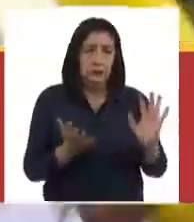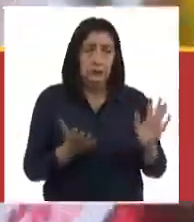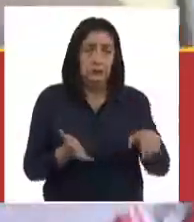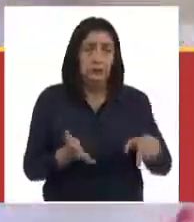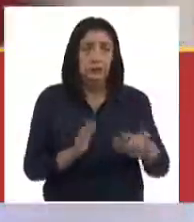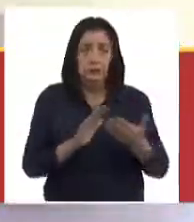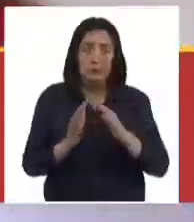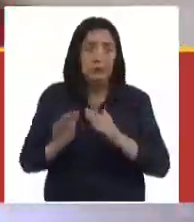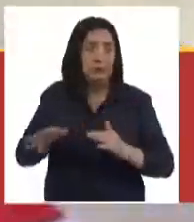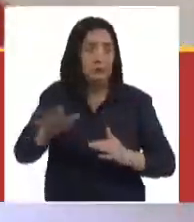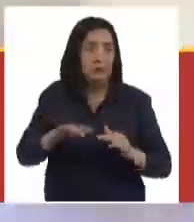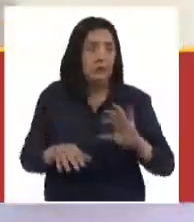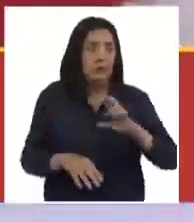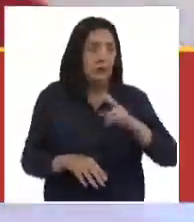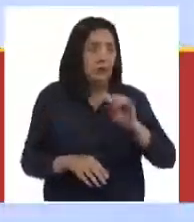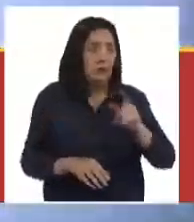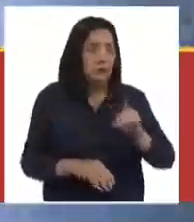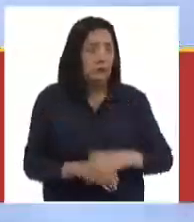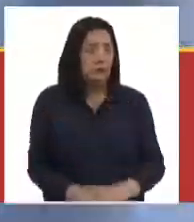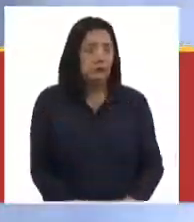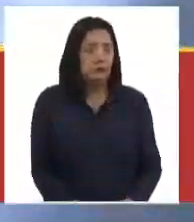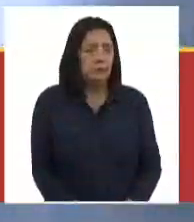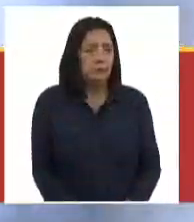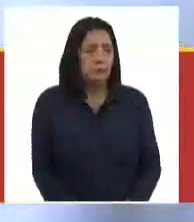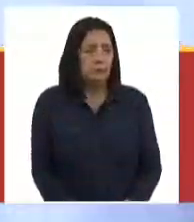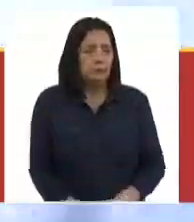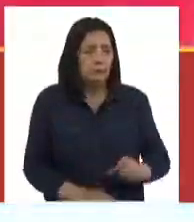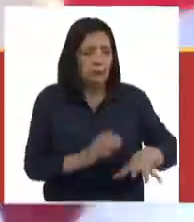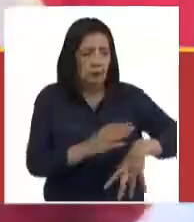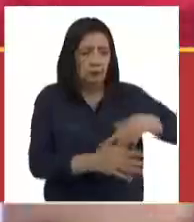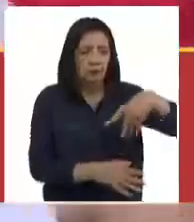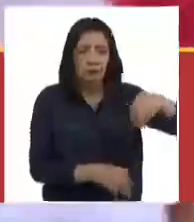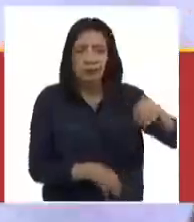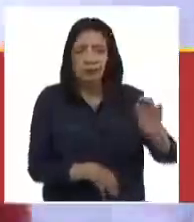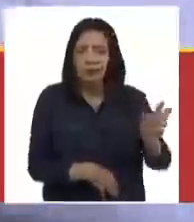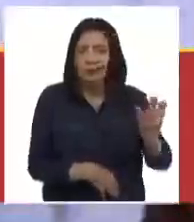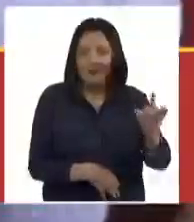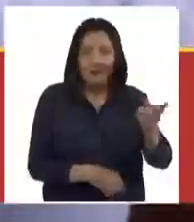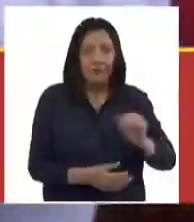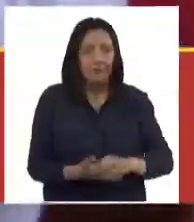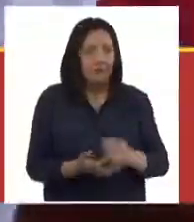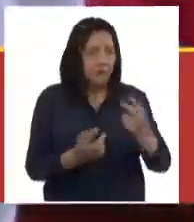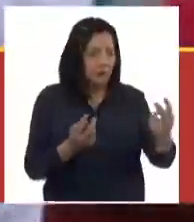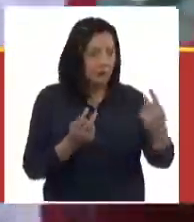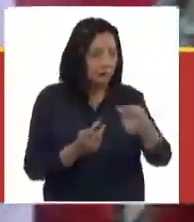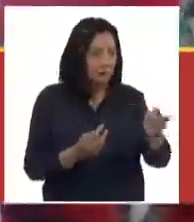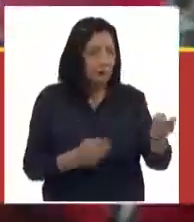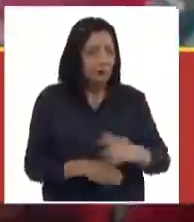Estamos en la ciudad de Chota y toda la gente está fuera de la radio local y como vemos...